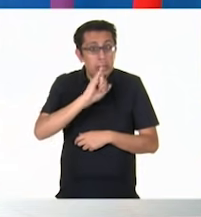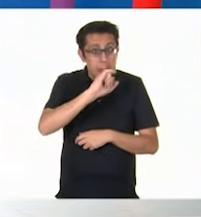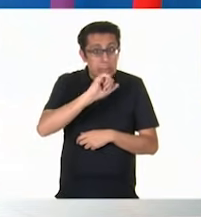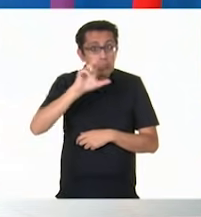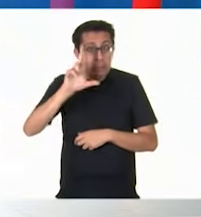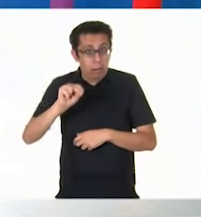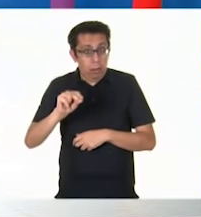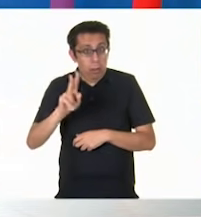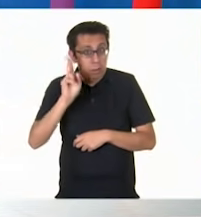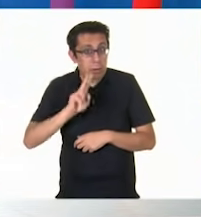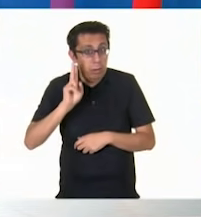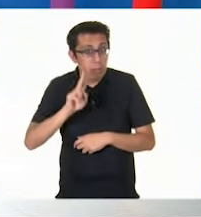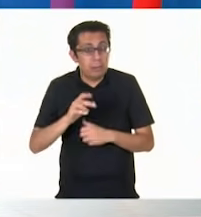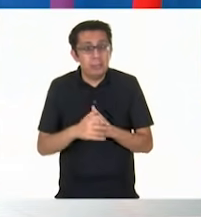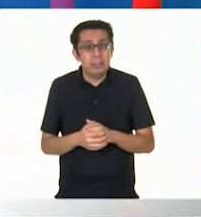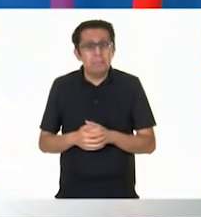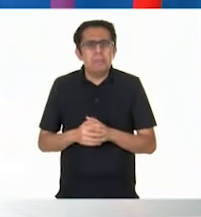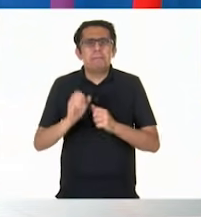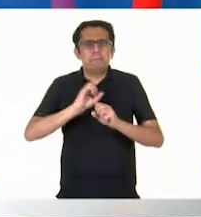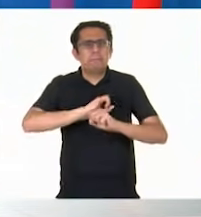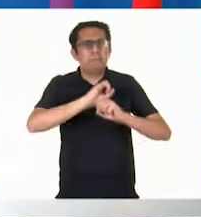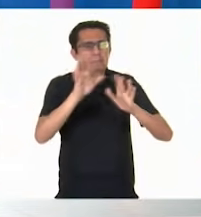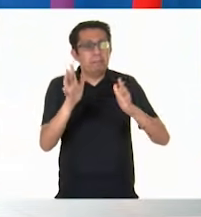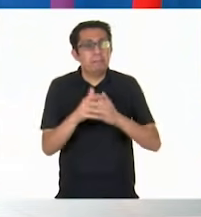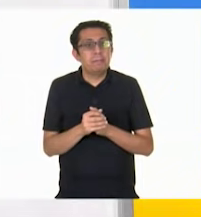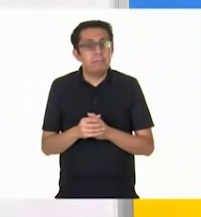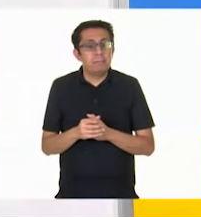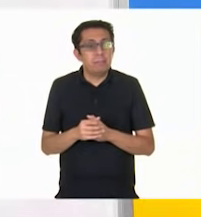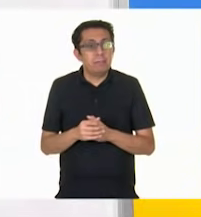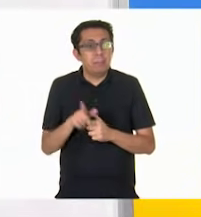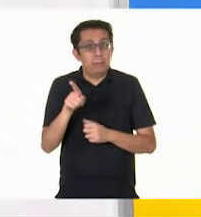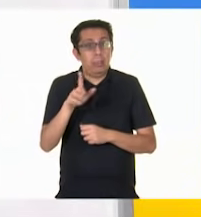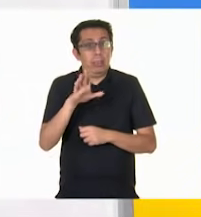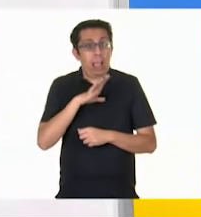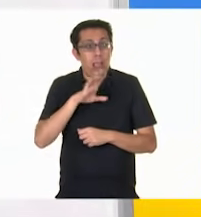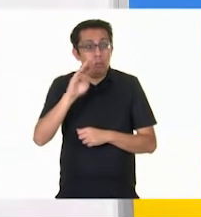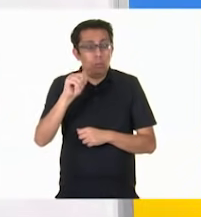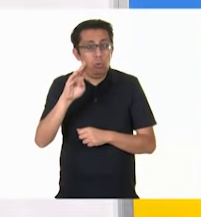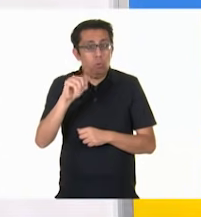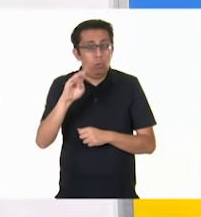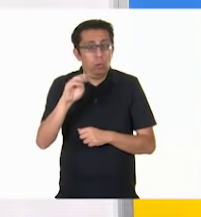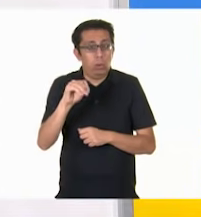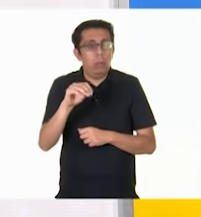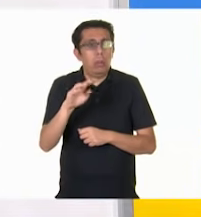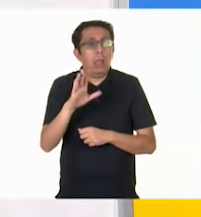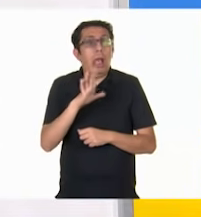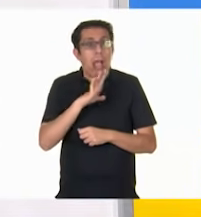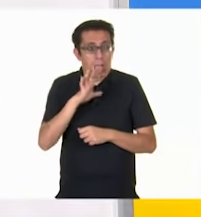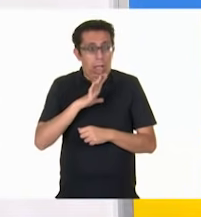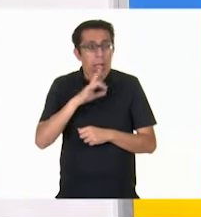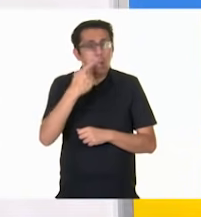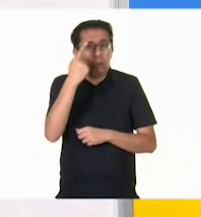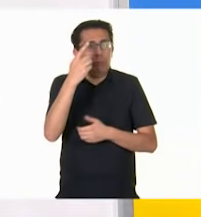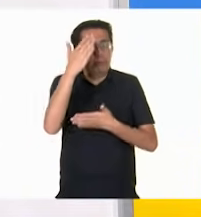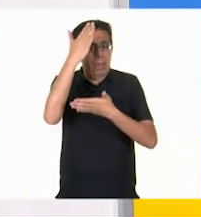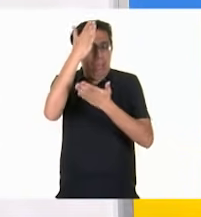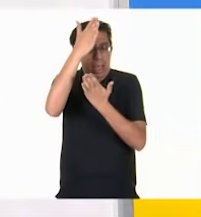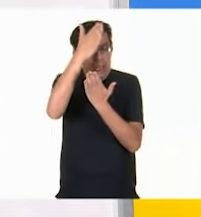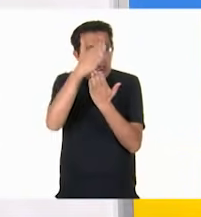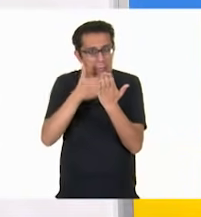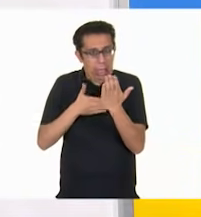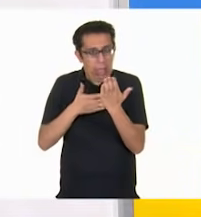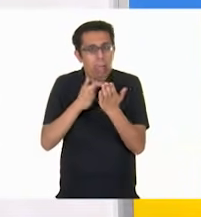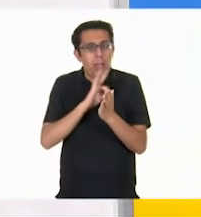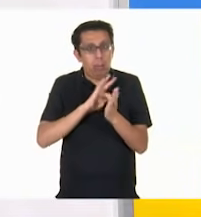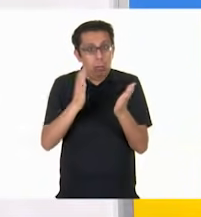¡Claro, maestro! Aquí tenemos el 9, donde nos indica que tiene un eje de